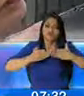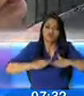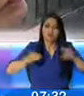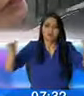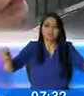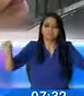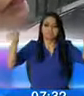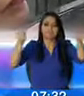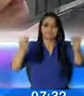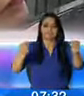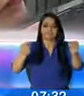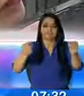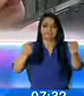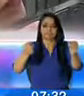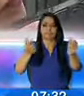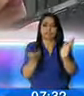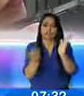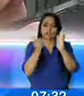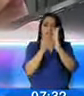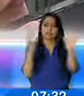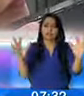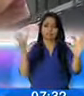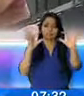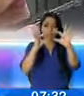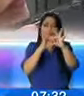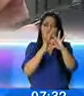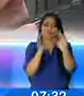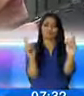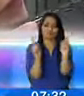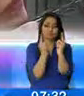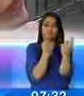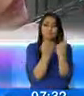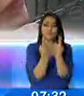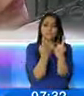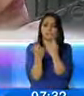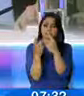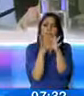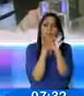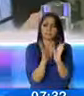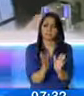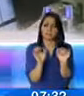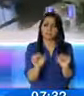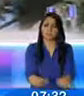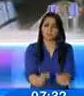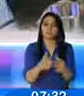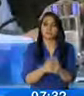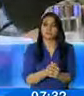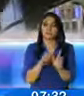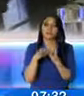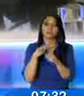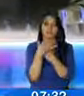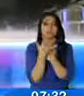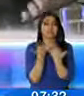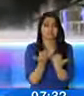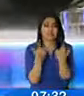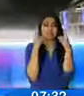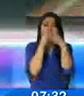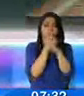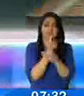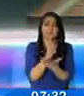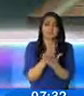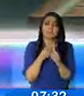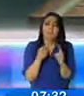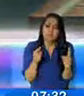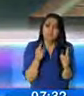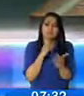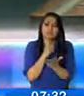para alcanzar otra vez un nivel de acercamiento y de diálogo entre nuestros compañeros dice que Situación actual es compleja pero que se ha